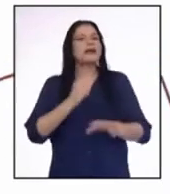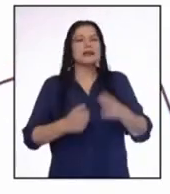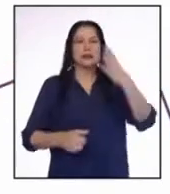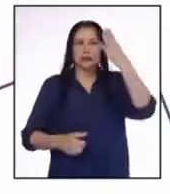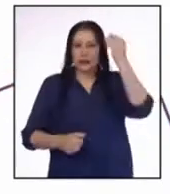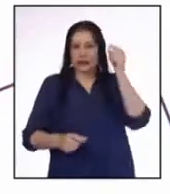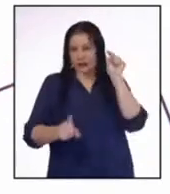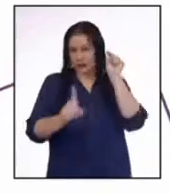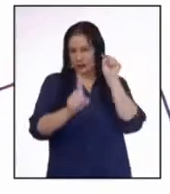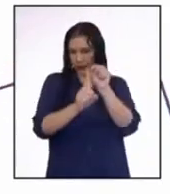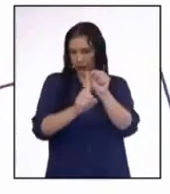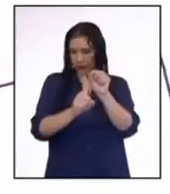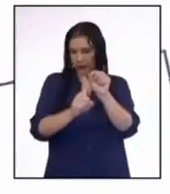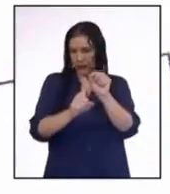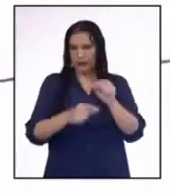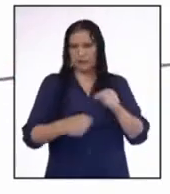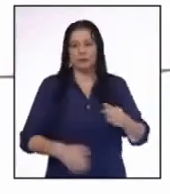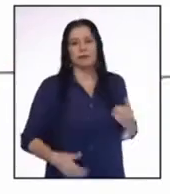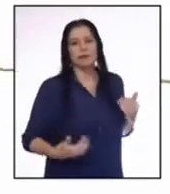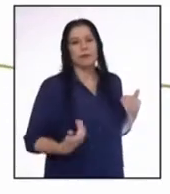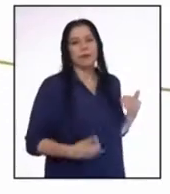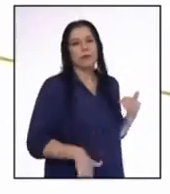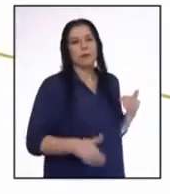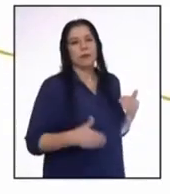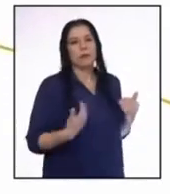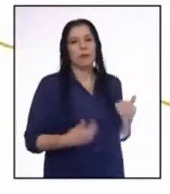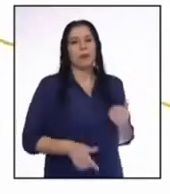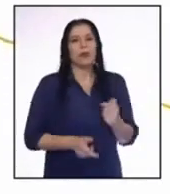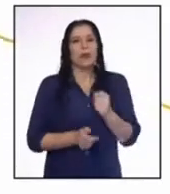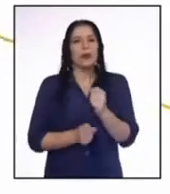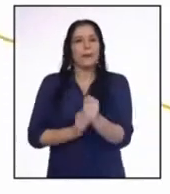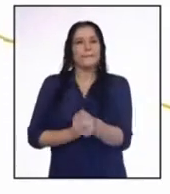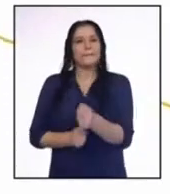experiencias directas.